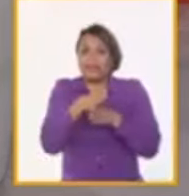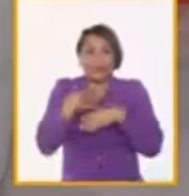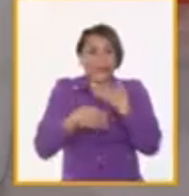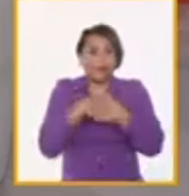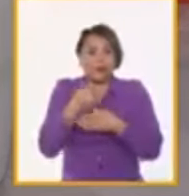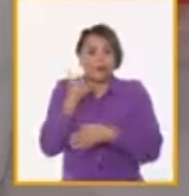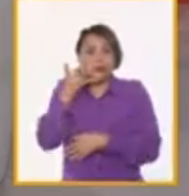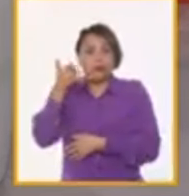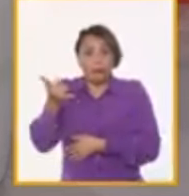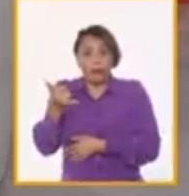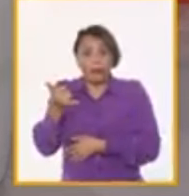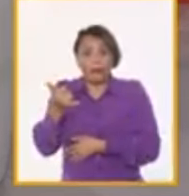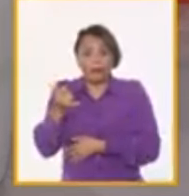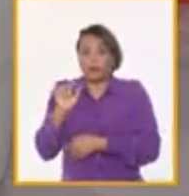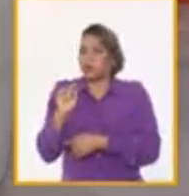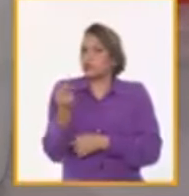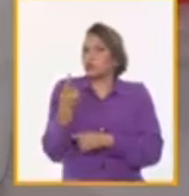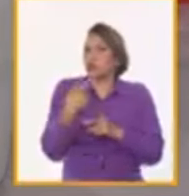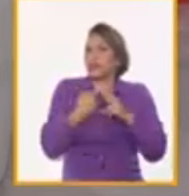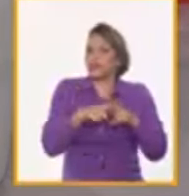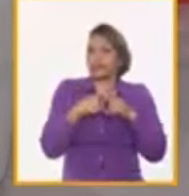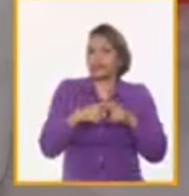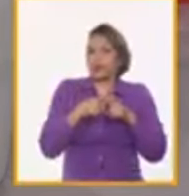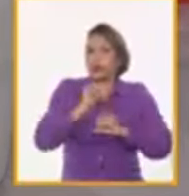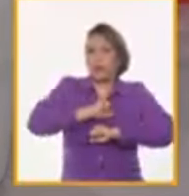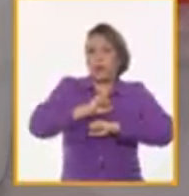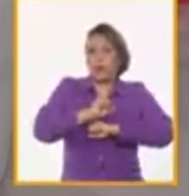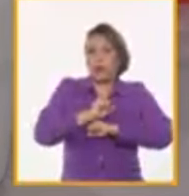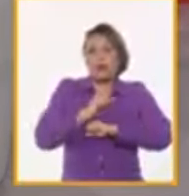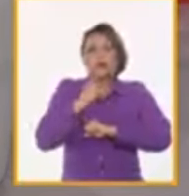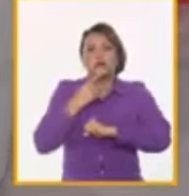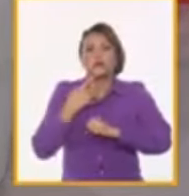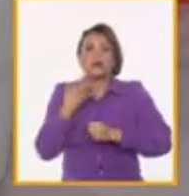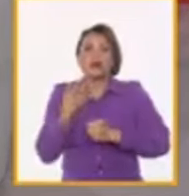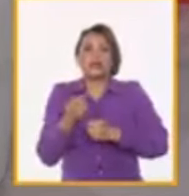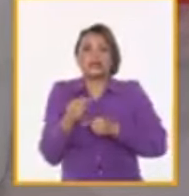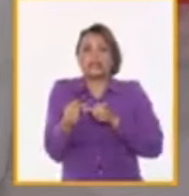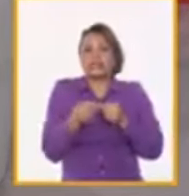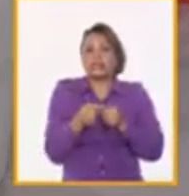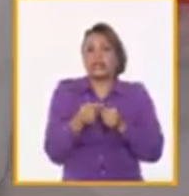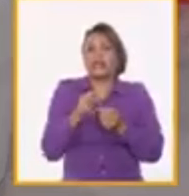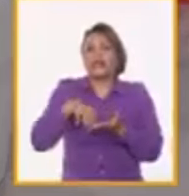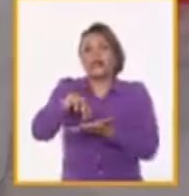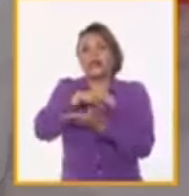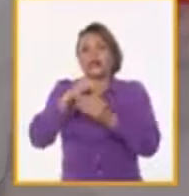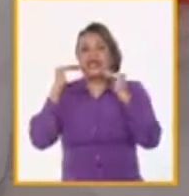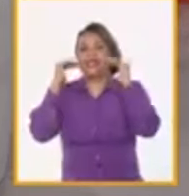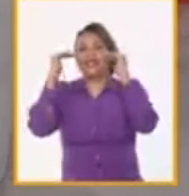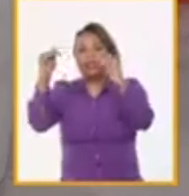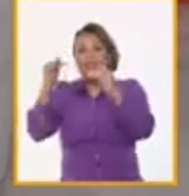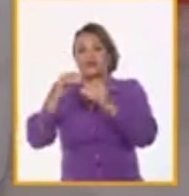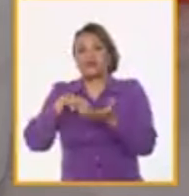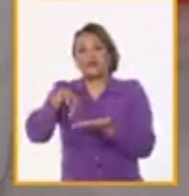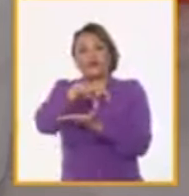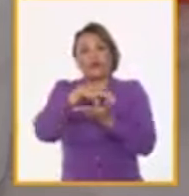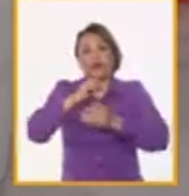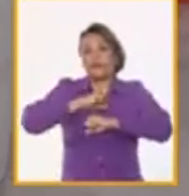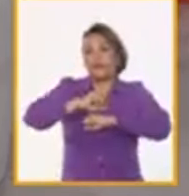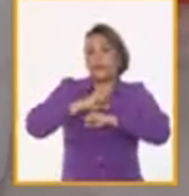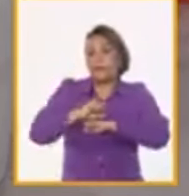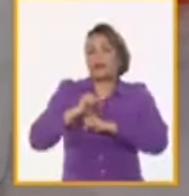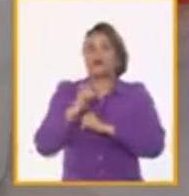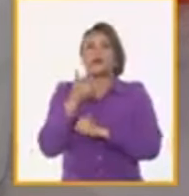solo para reparación de equipos de bombeo, para la cerca de las estaciones de bombeo, para el techo de las estaciones de bombeo,